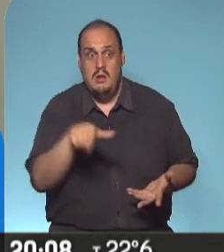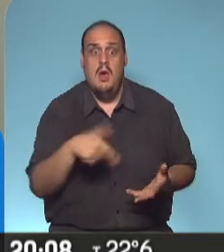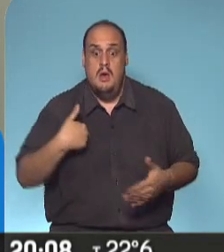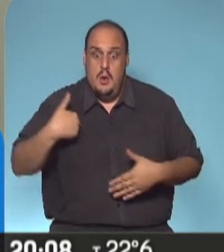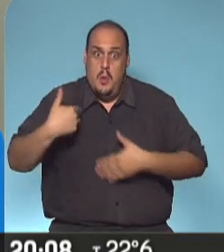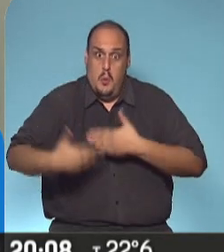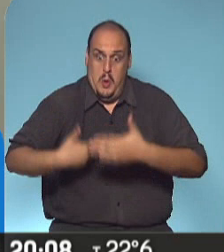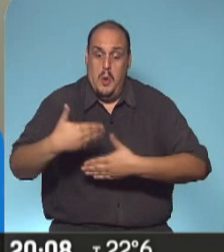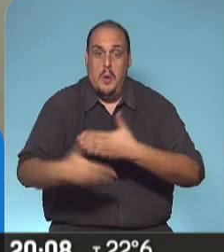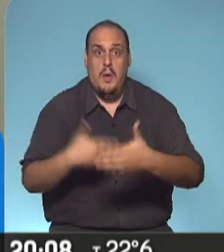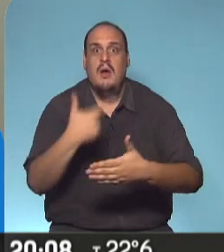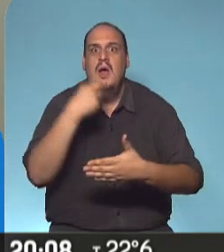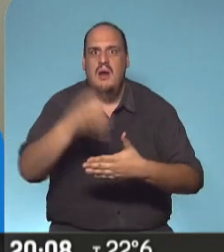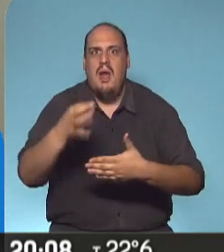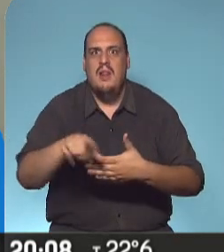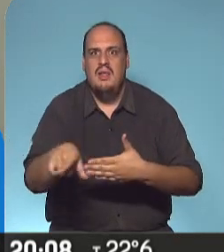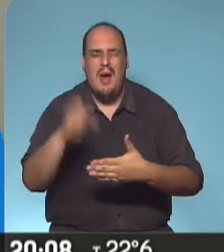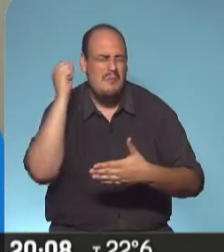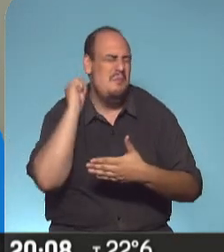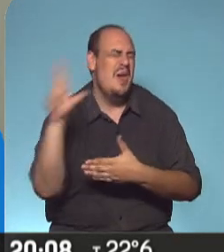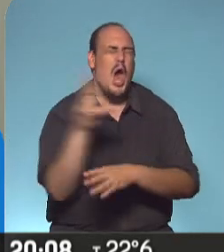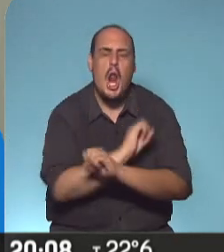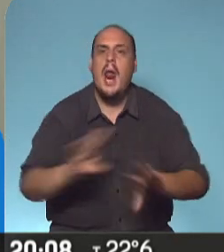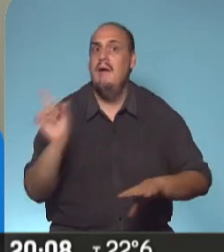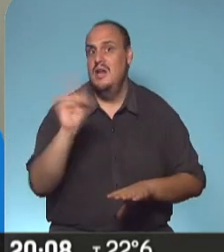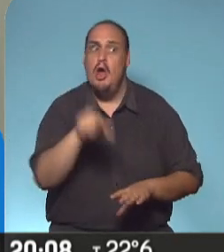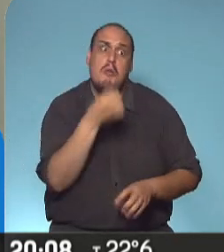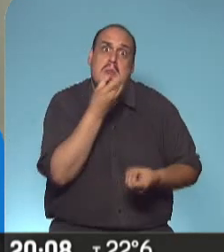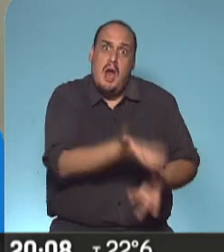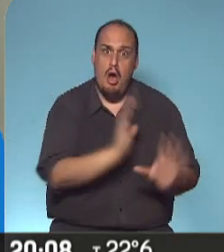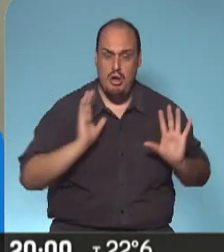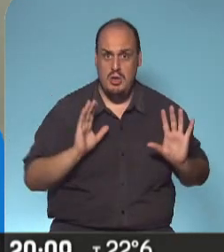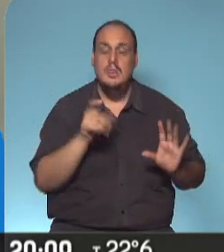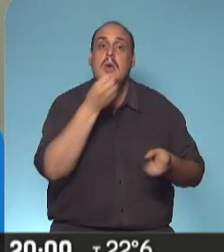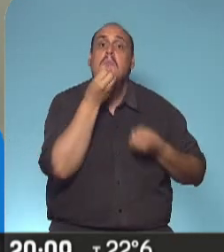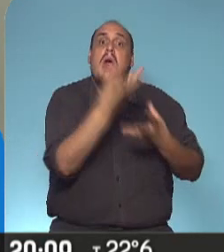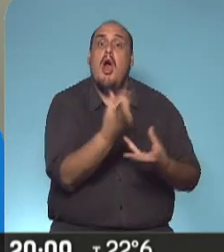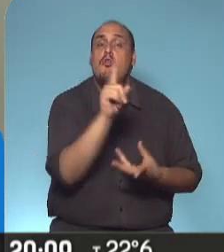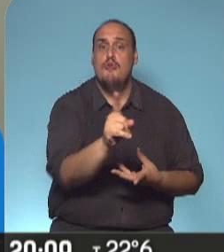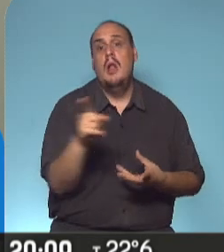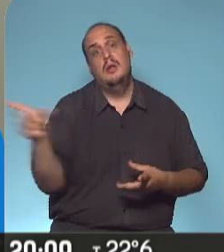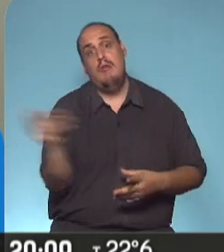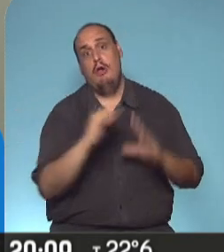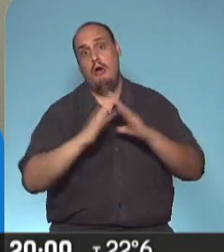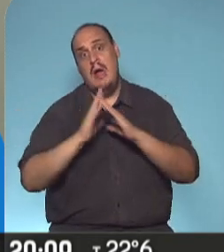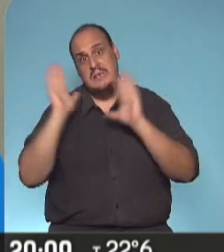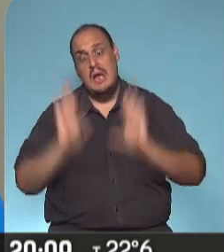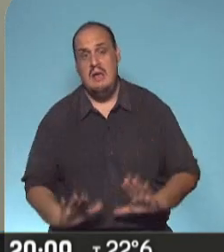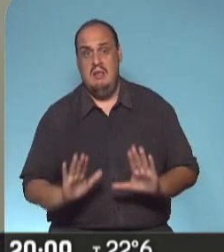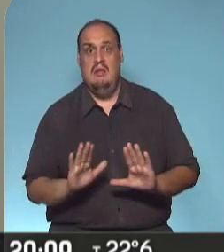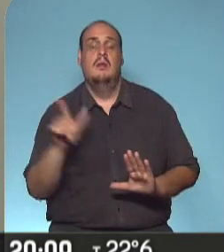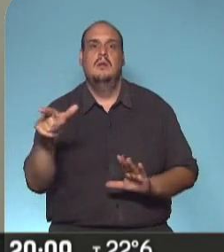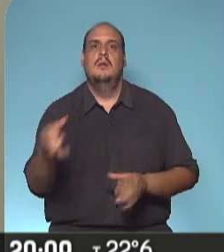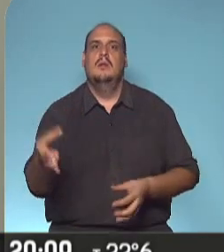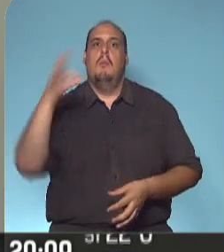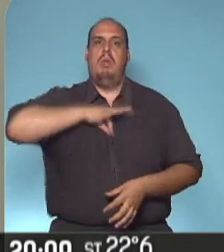es la realidad muestre que estamos en la mejor hipótesis la mejor hipótesis es que se quedaron en sus casas no se